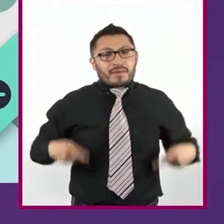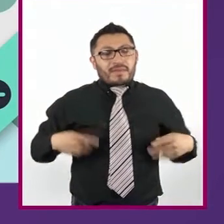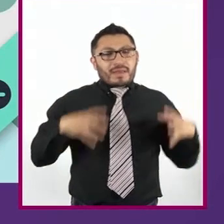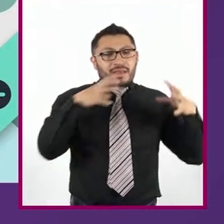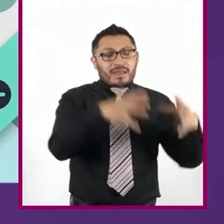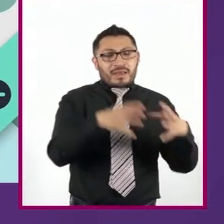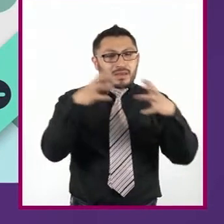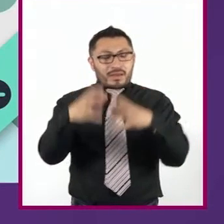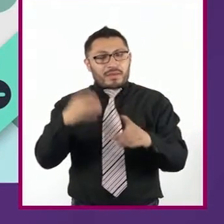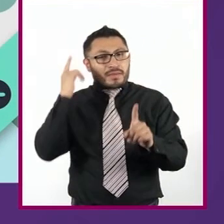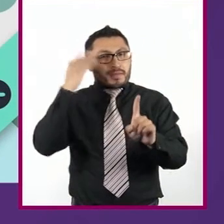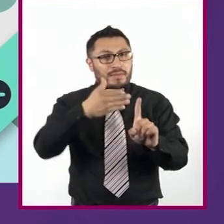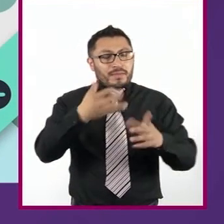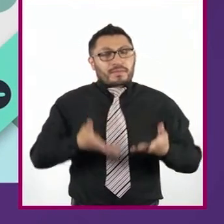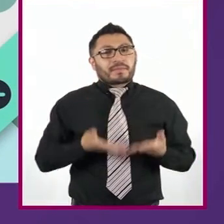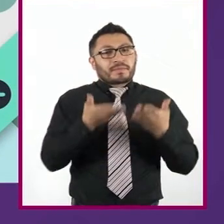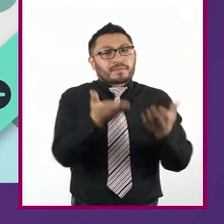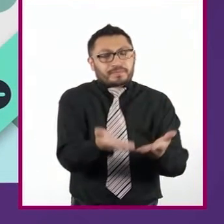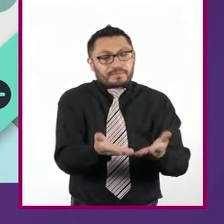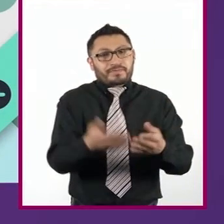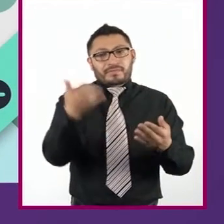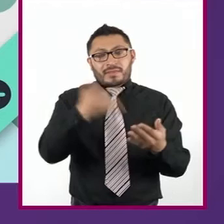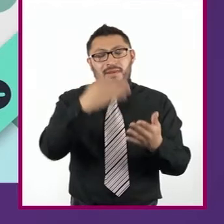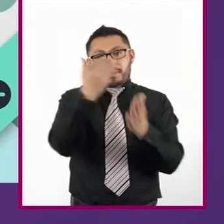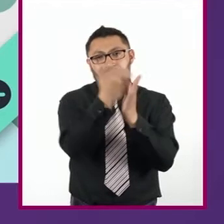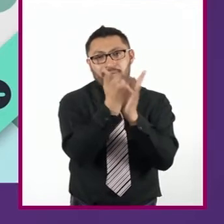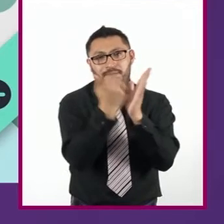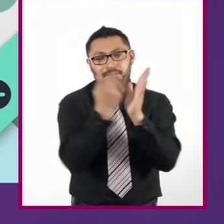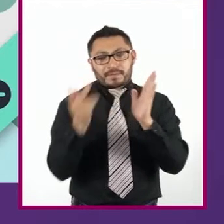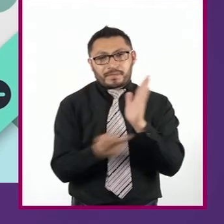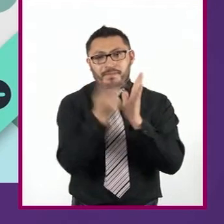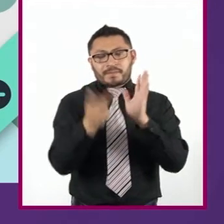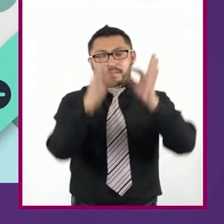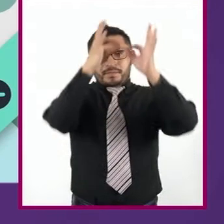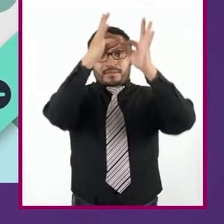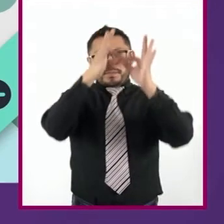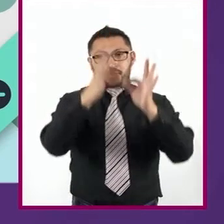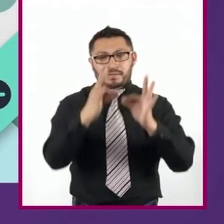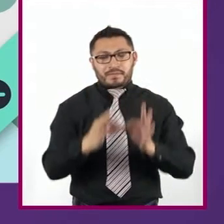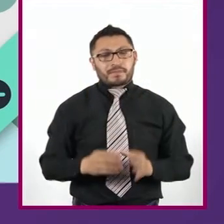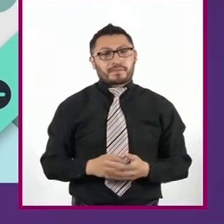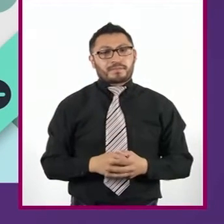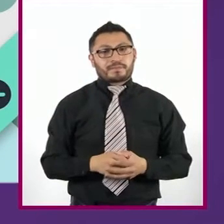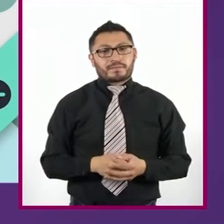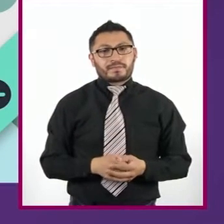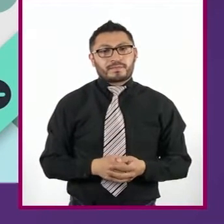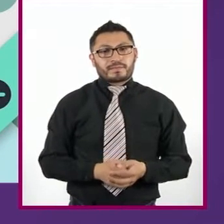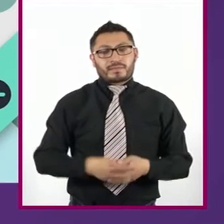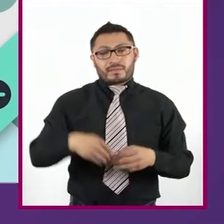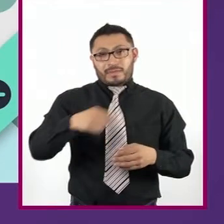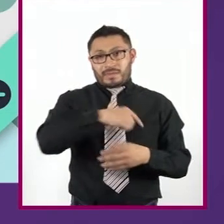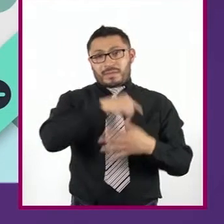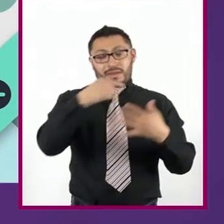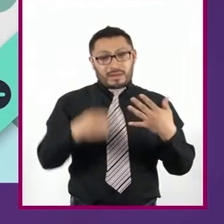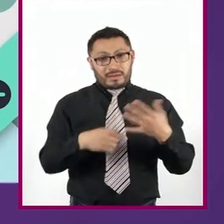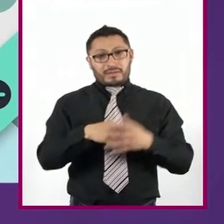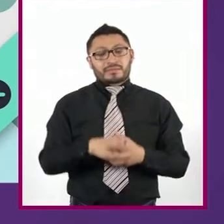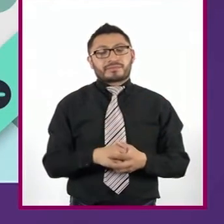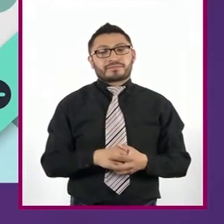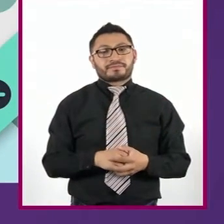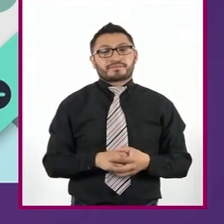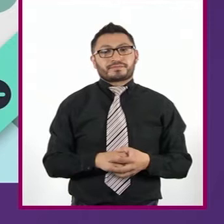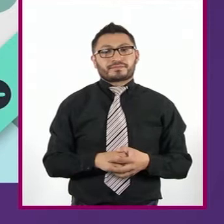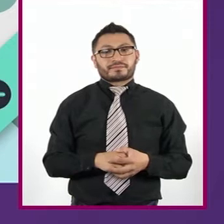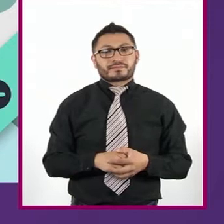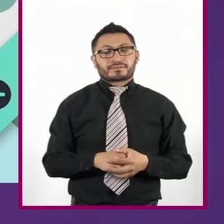muestra va destinada y se plantean preguntas específicas y concretas. Los siguientes aspectos que